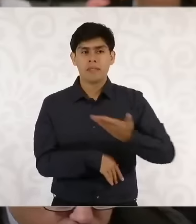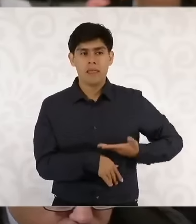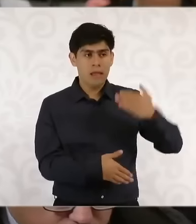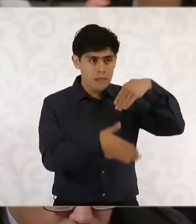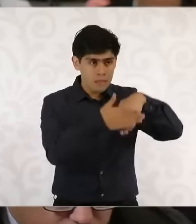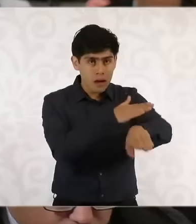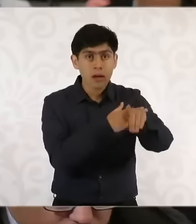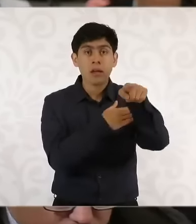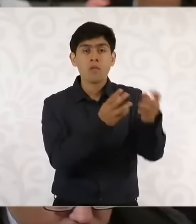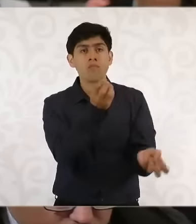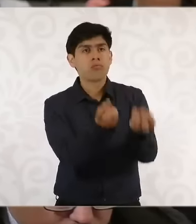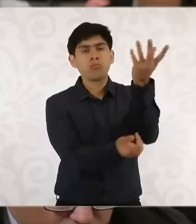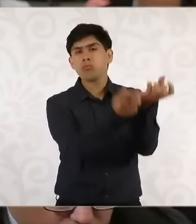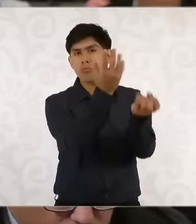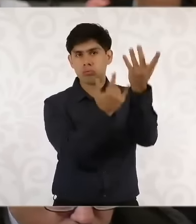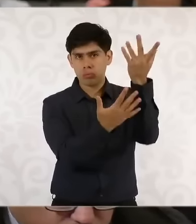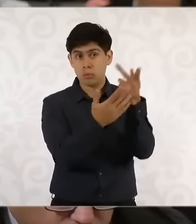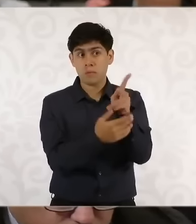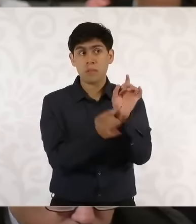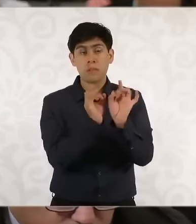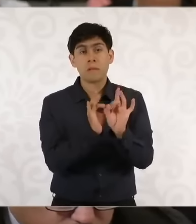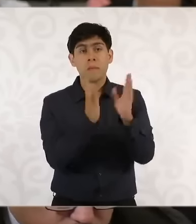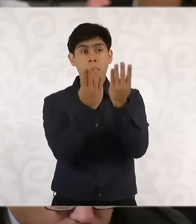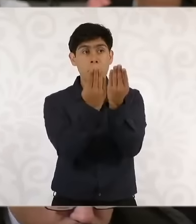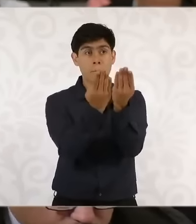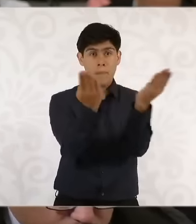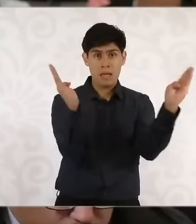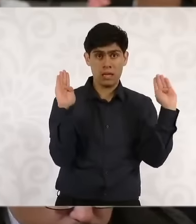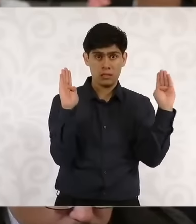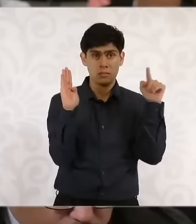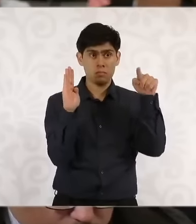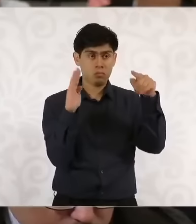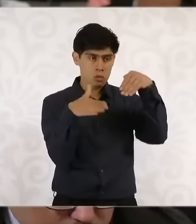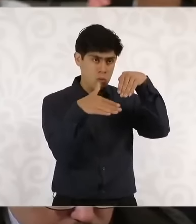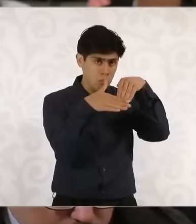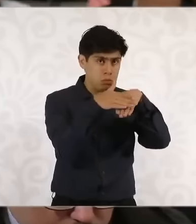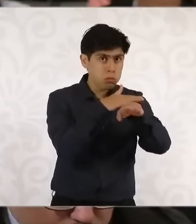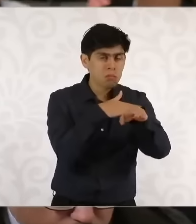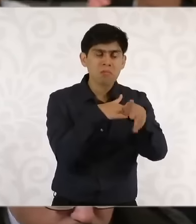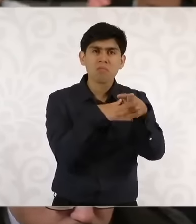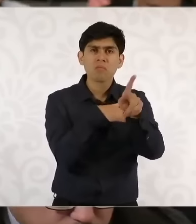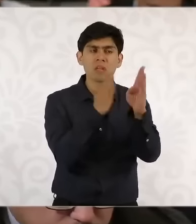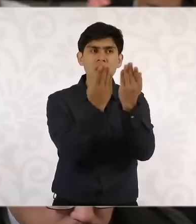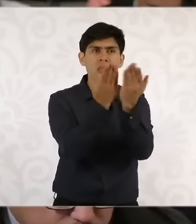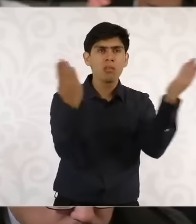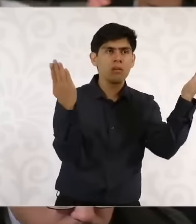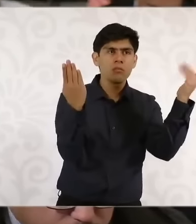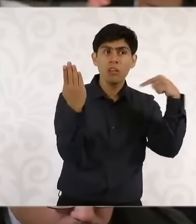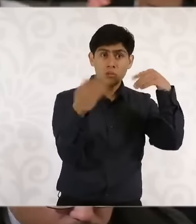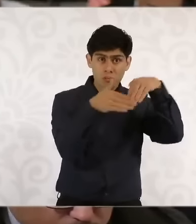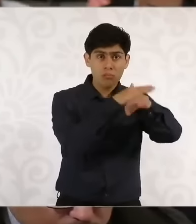dice, que quitaron las vallas, pues no era entrar a Palacio Nacional,